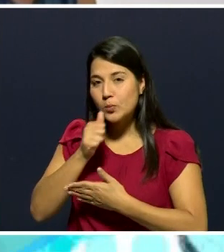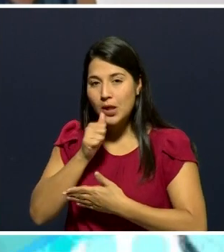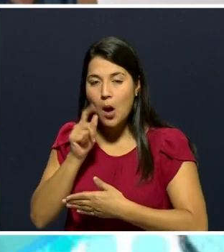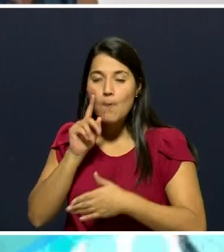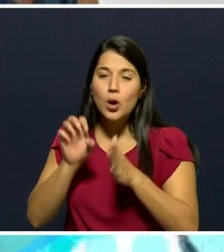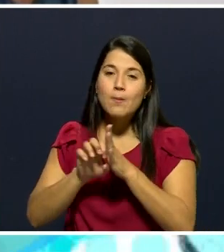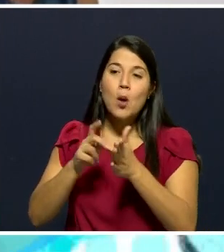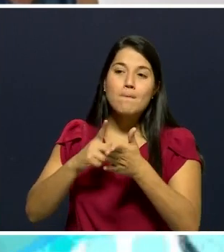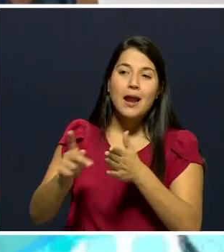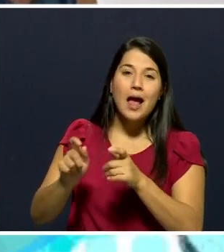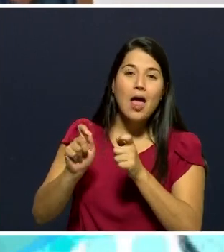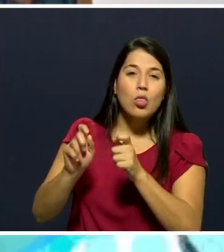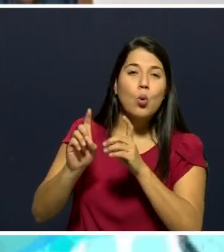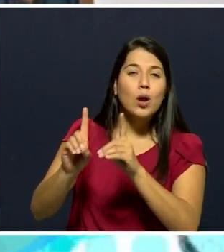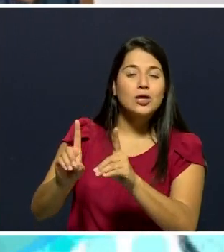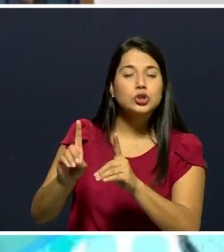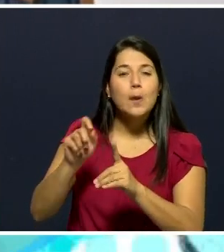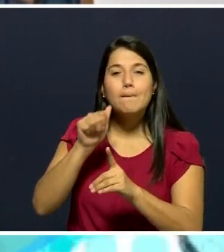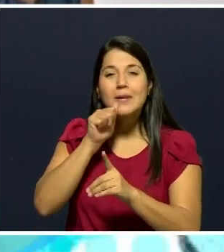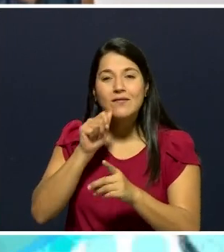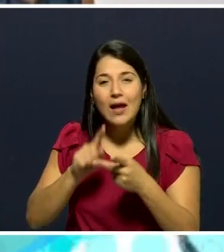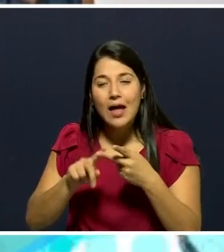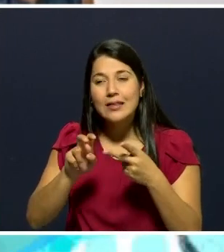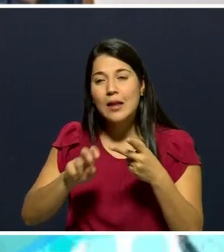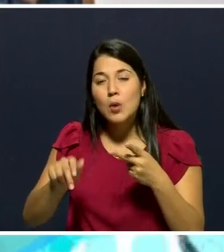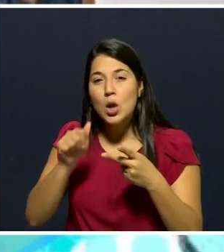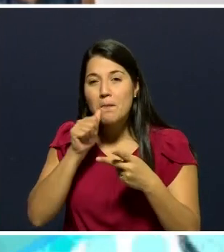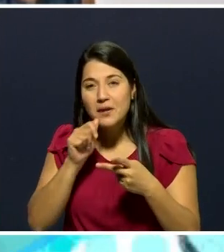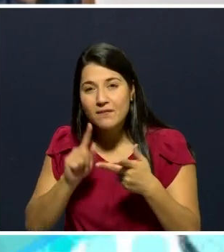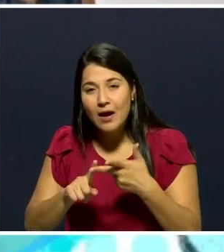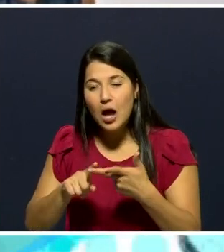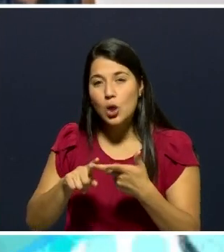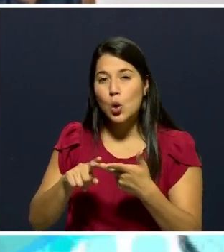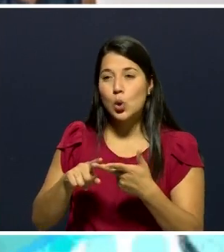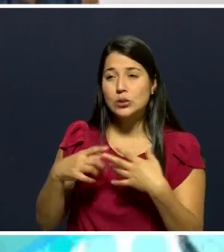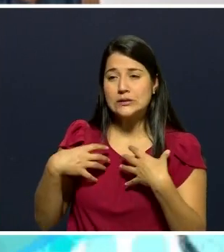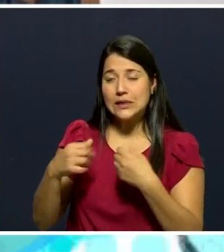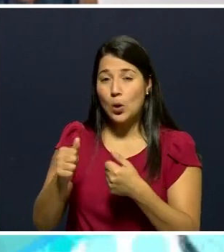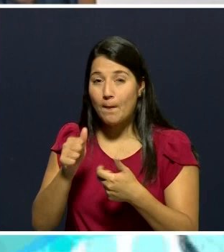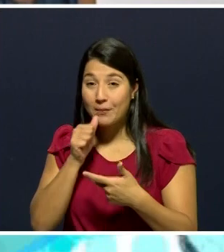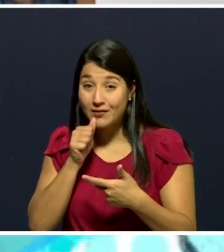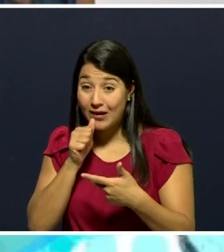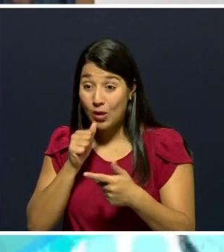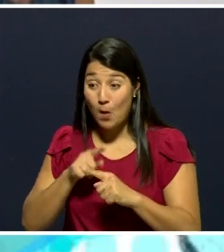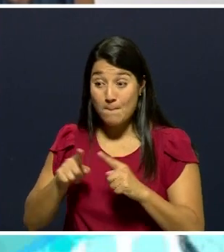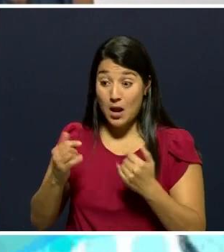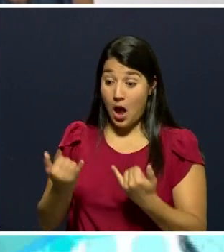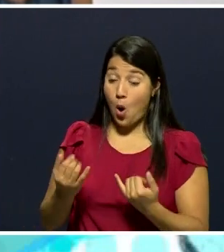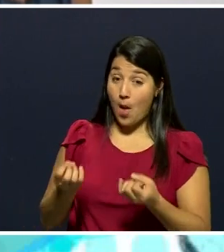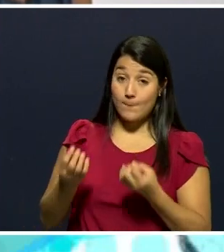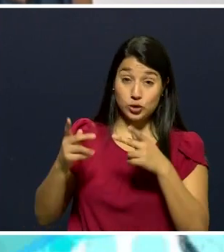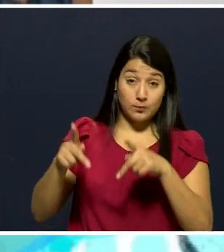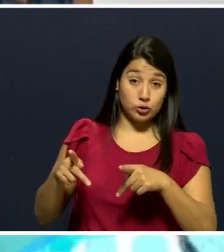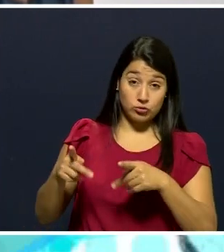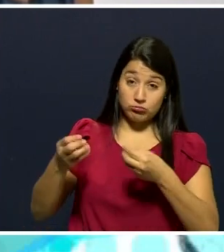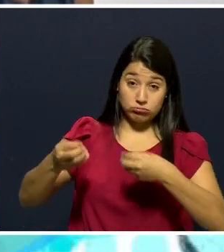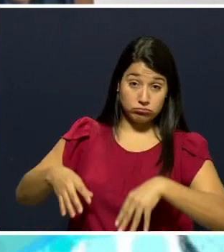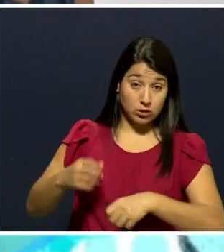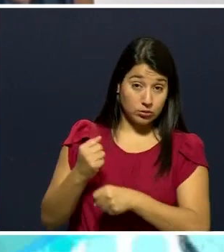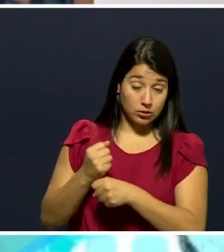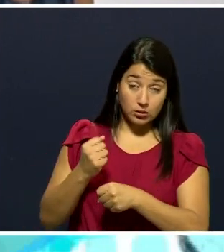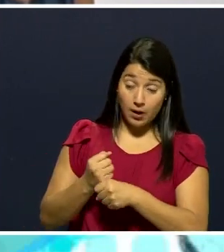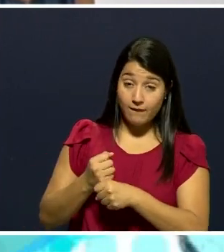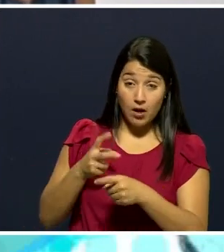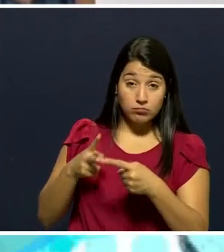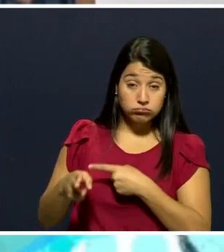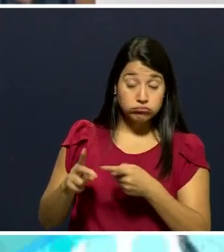tipos, incluso transporte, ¿no?, que se satisfacían entonces en un espacio privado. Bueno, muchas de estas personas, al perder sus empleos o al reducir sus